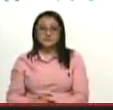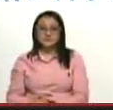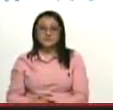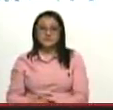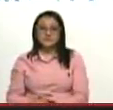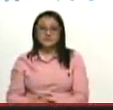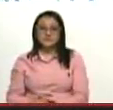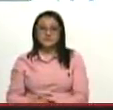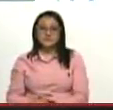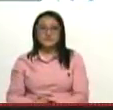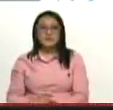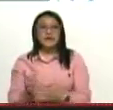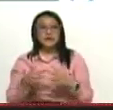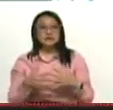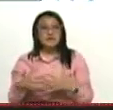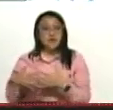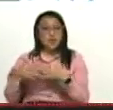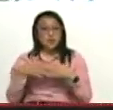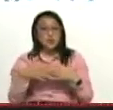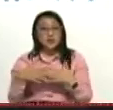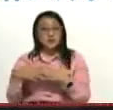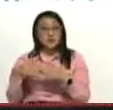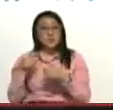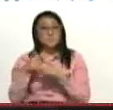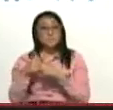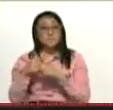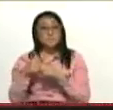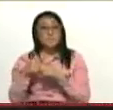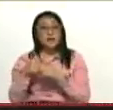hasta Estados Unidos de Europa